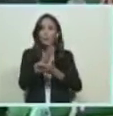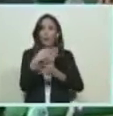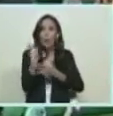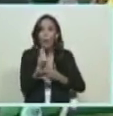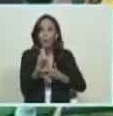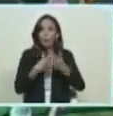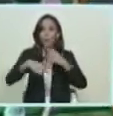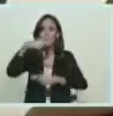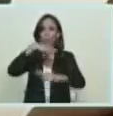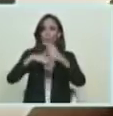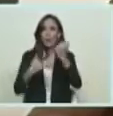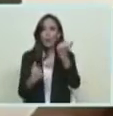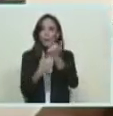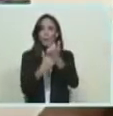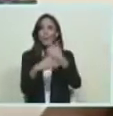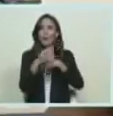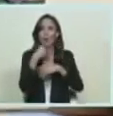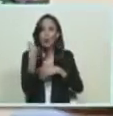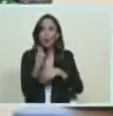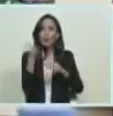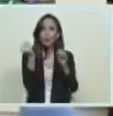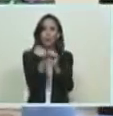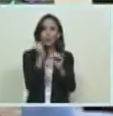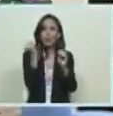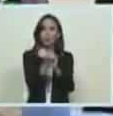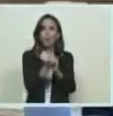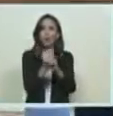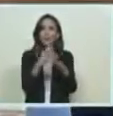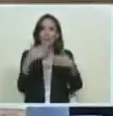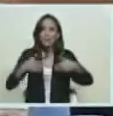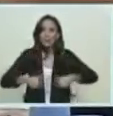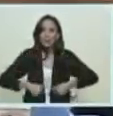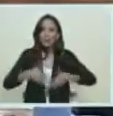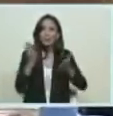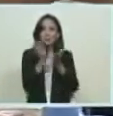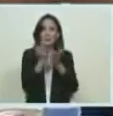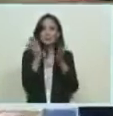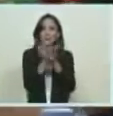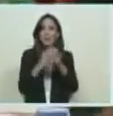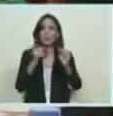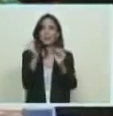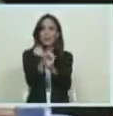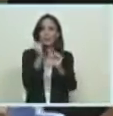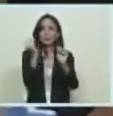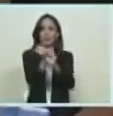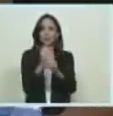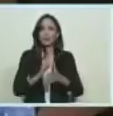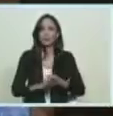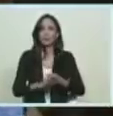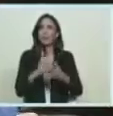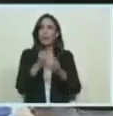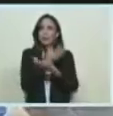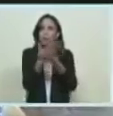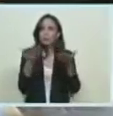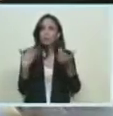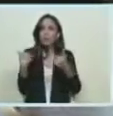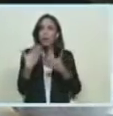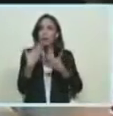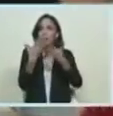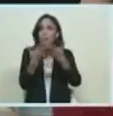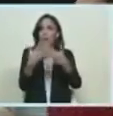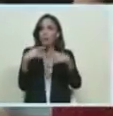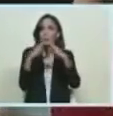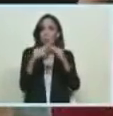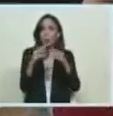juventud revolucionaria es una juventud protagónica, una juventud activa, una juventud a la que se dan las herramientas